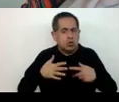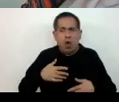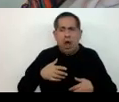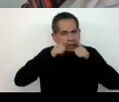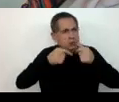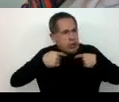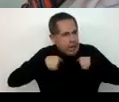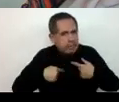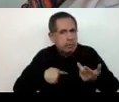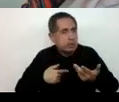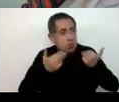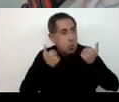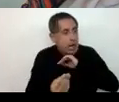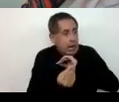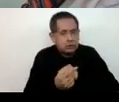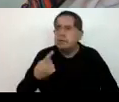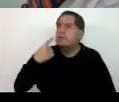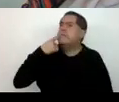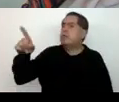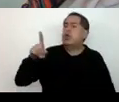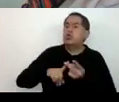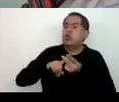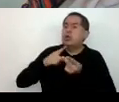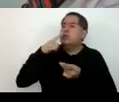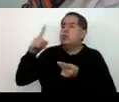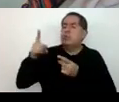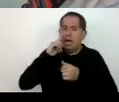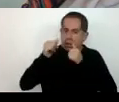atención de su embarazo? ¿A qué institución se puede recurrir?